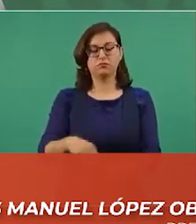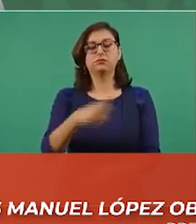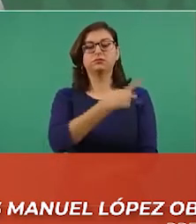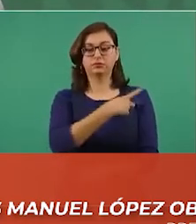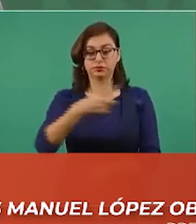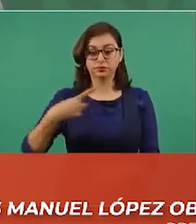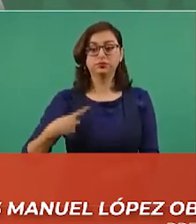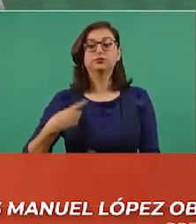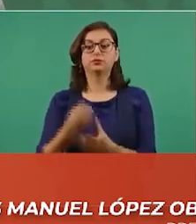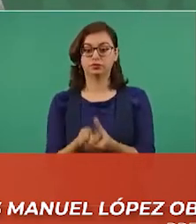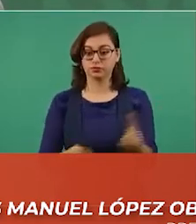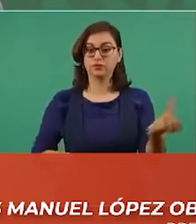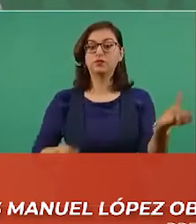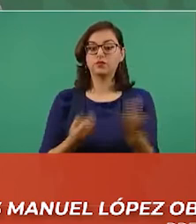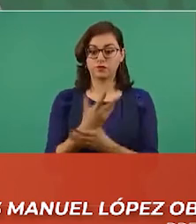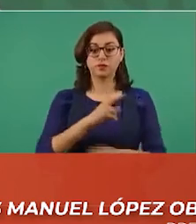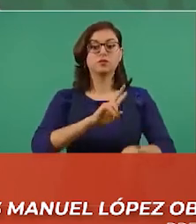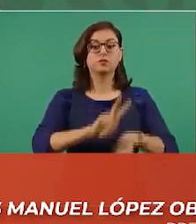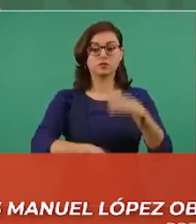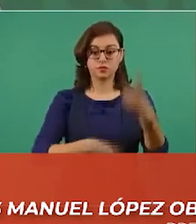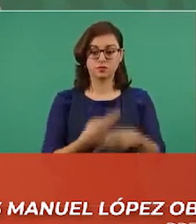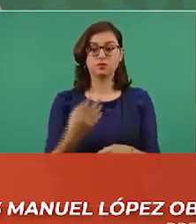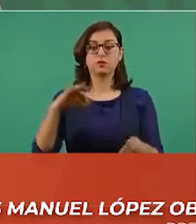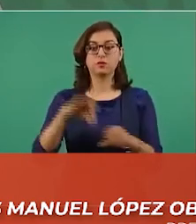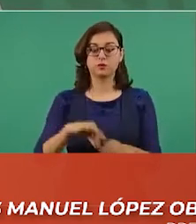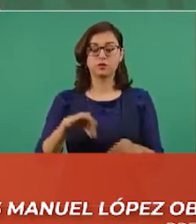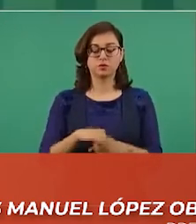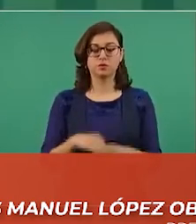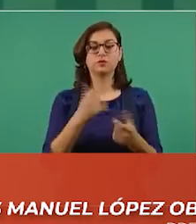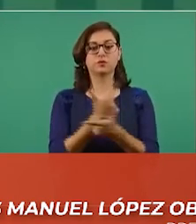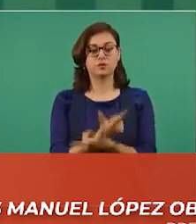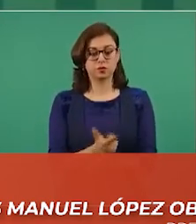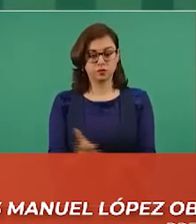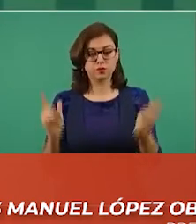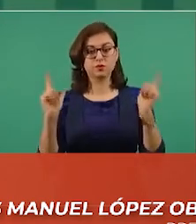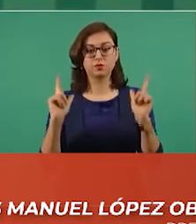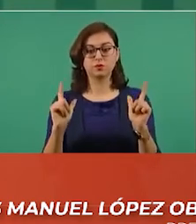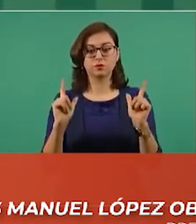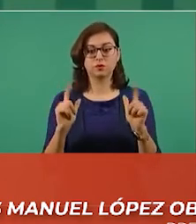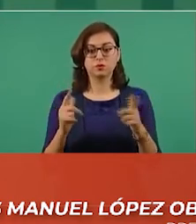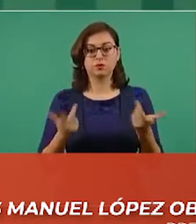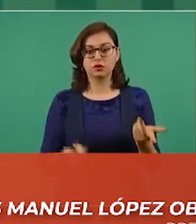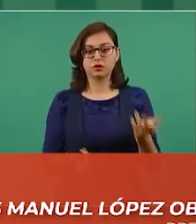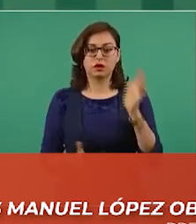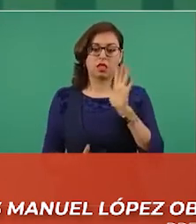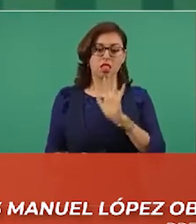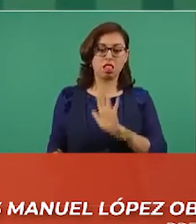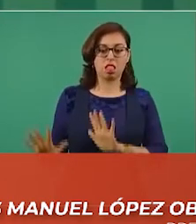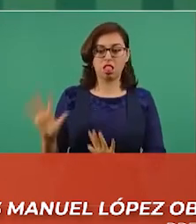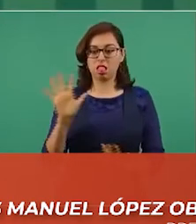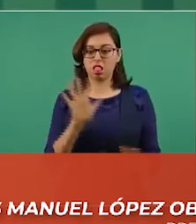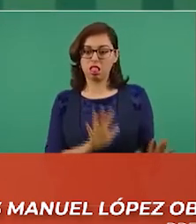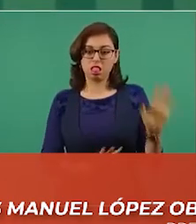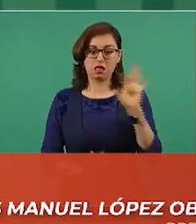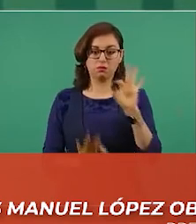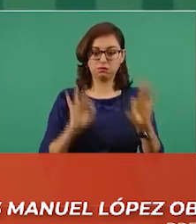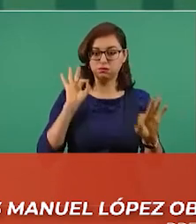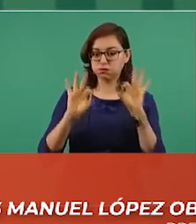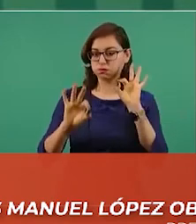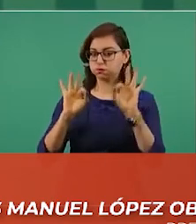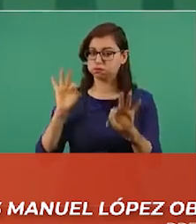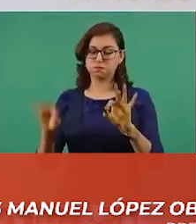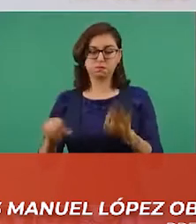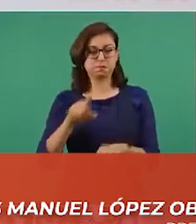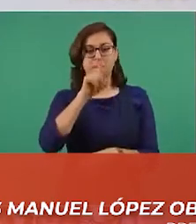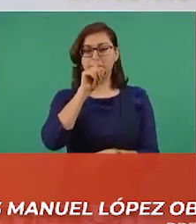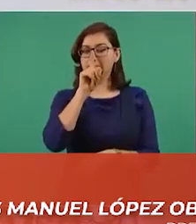Hay que votar de manera libre, no dejarnos manipular, que cada quien